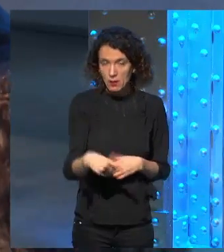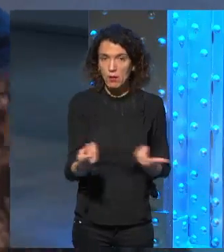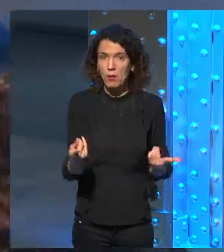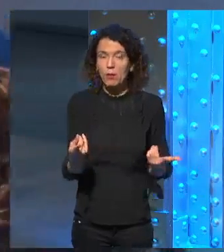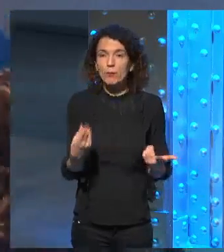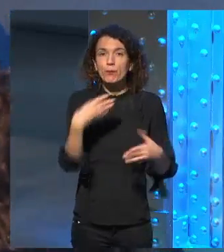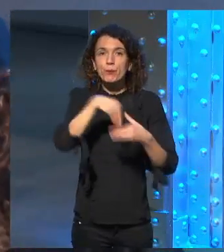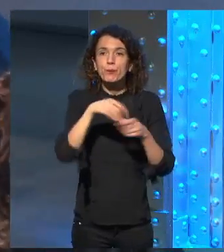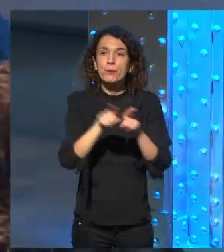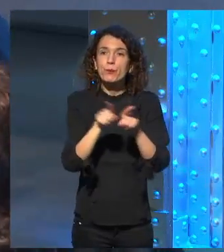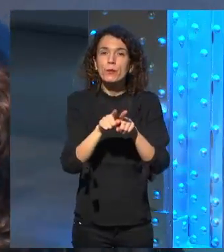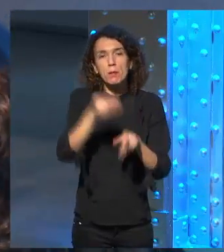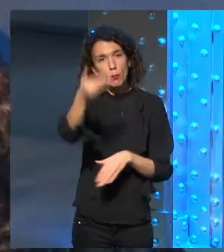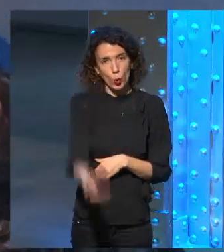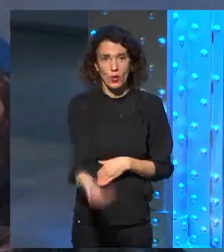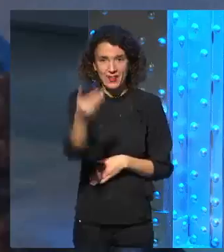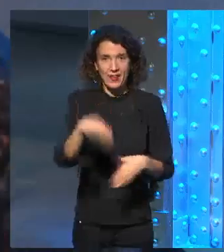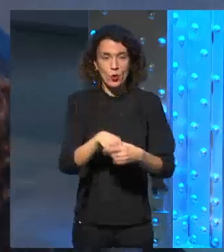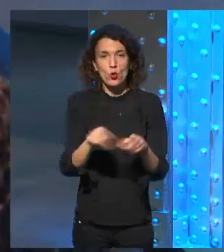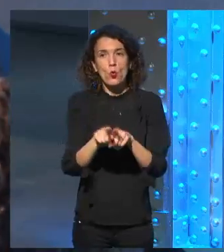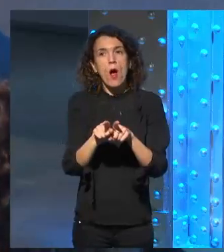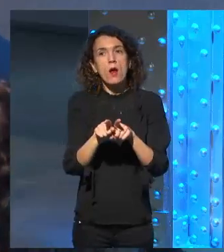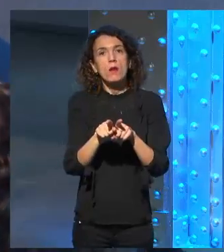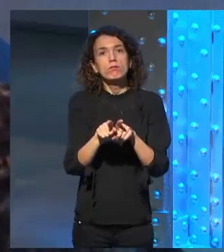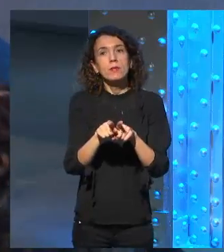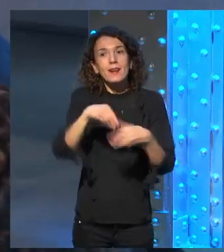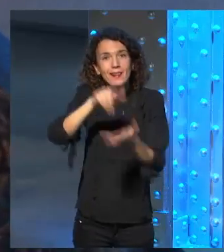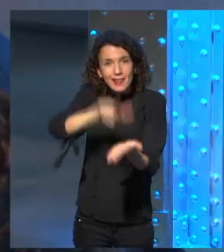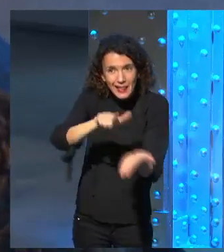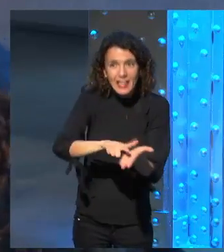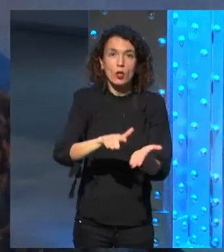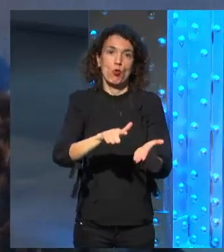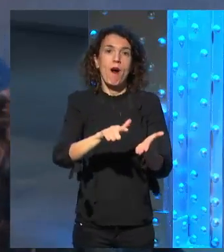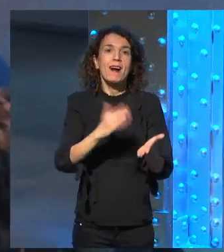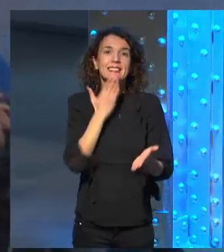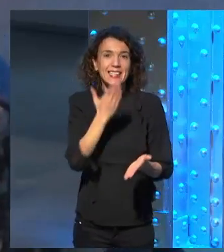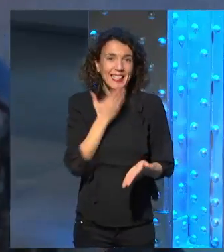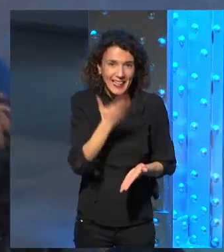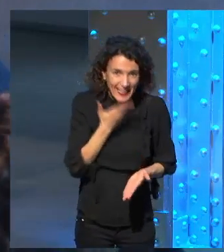¿no? De la importancia de la dicción de la lengua checa